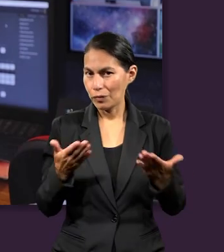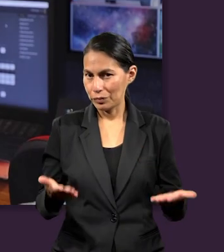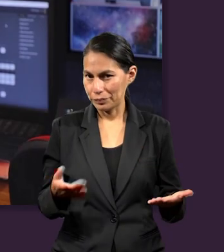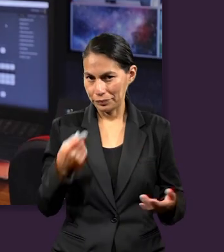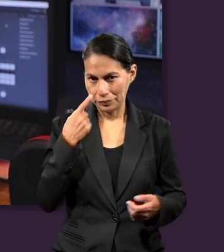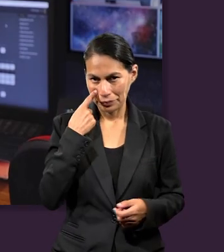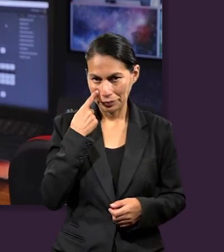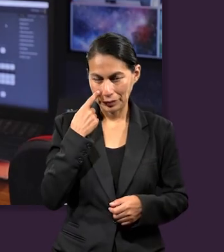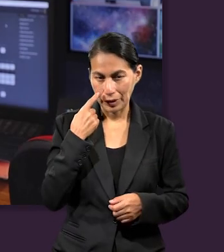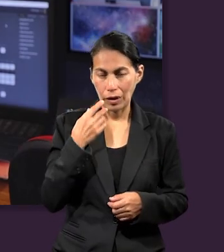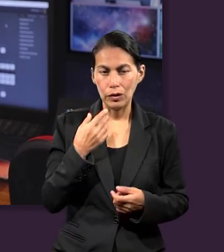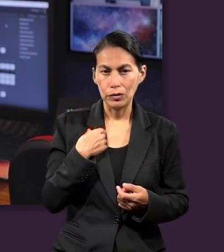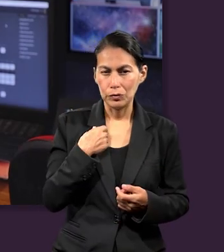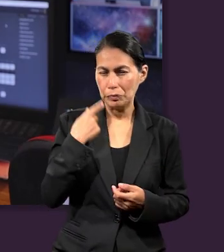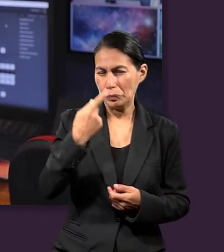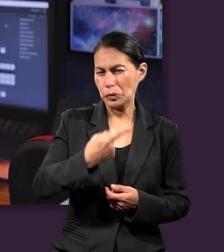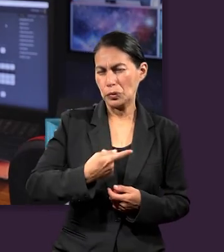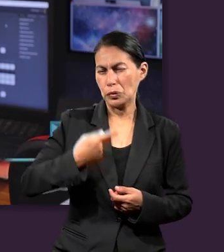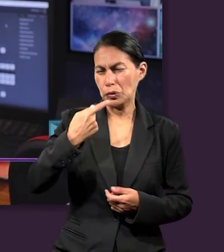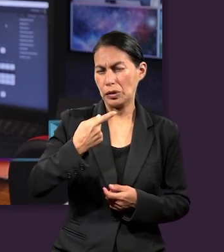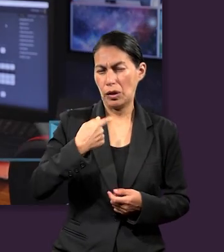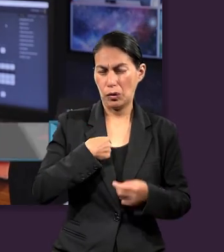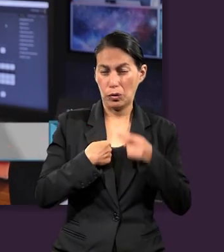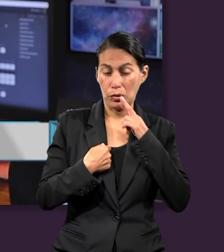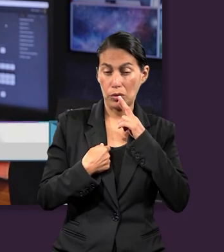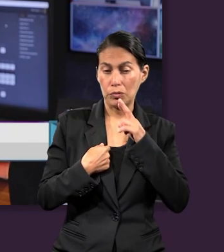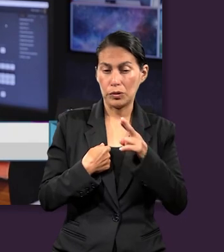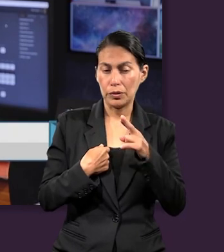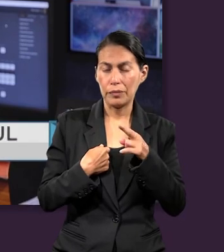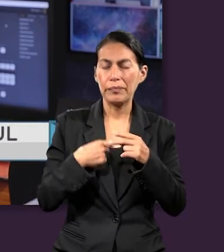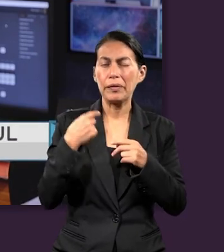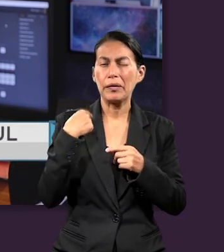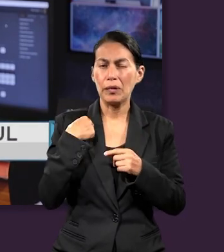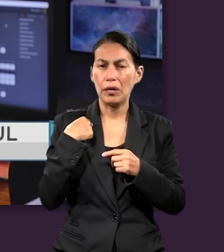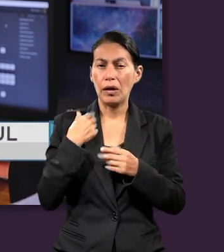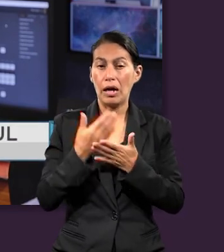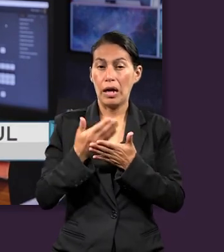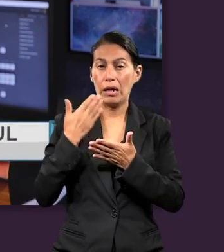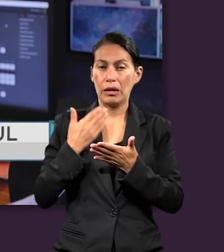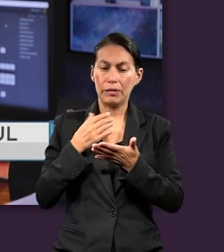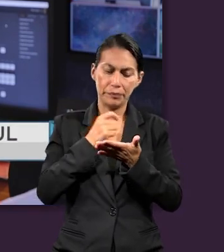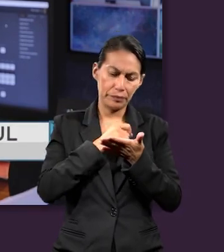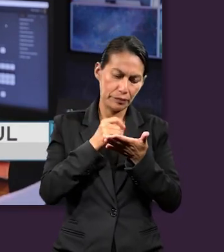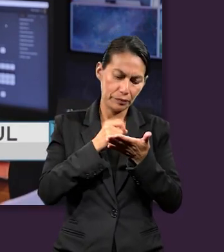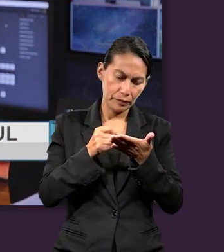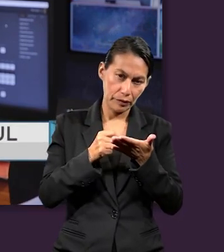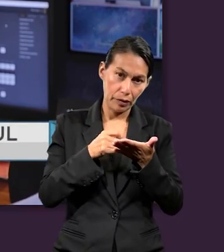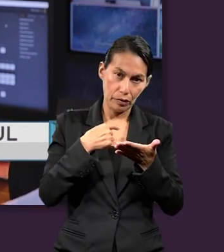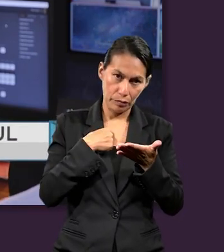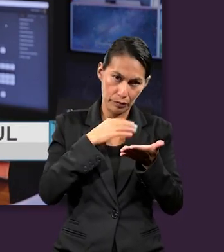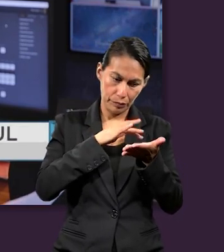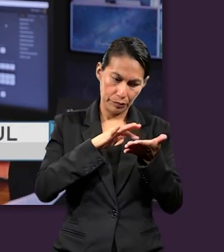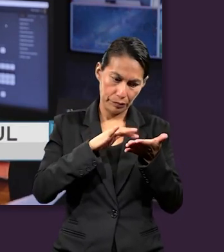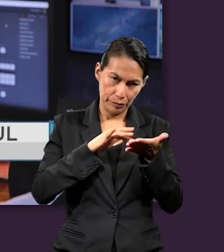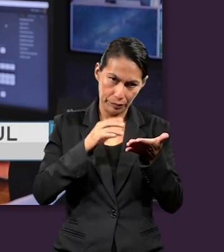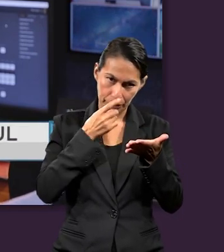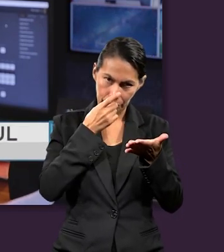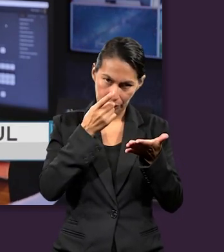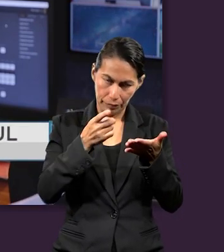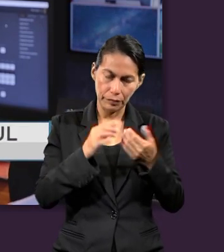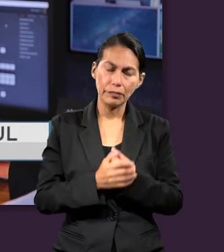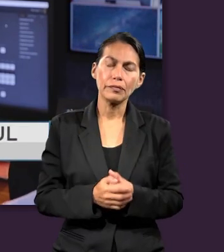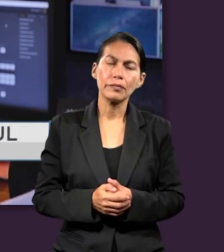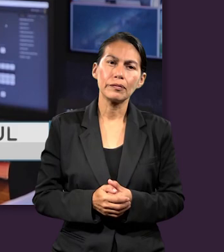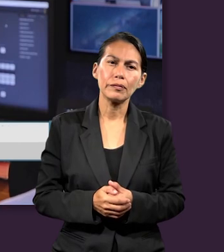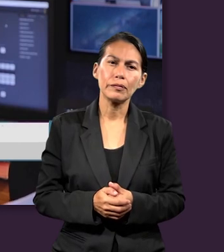en esta ocasión para dar respuesta a esta pregunta redacté algo que voy a leer para ustedes